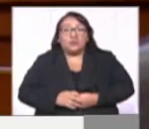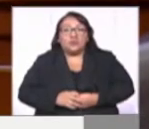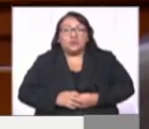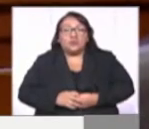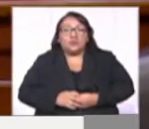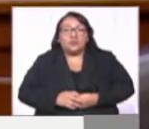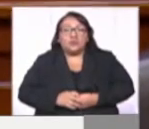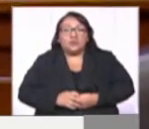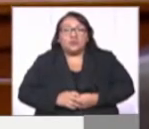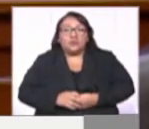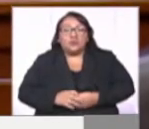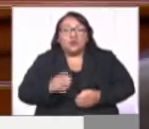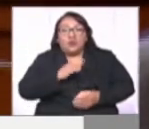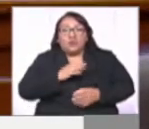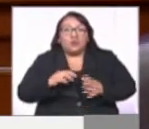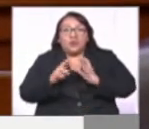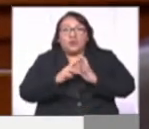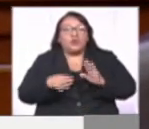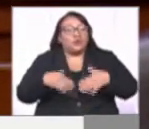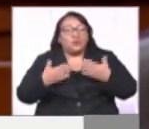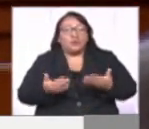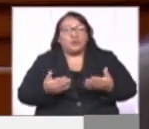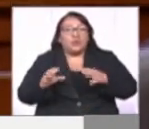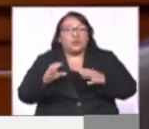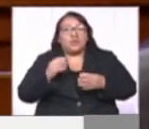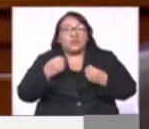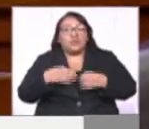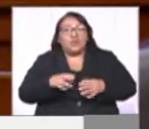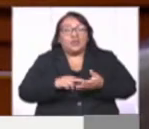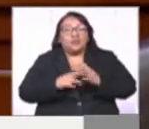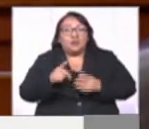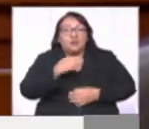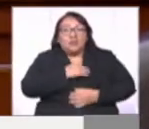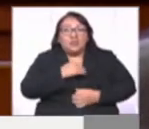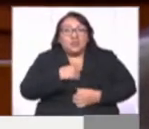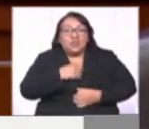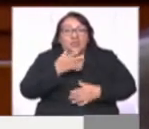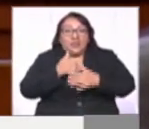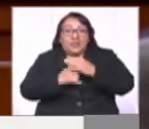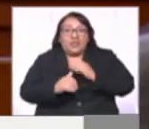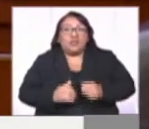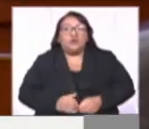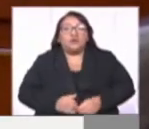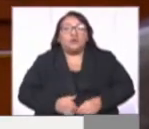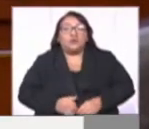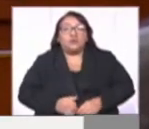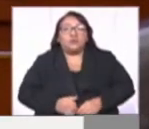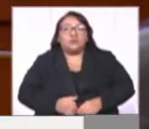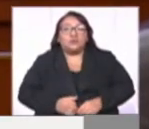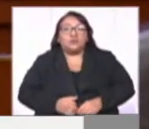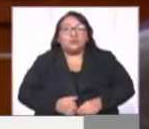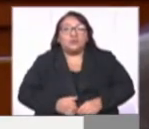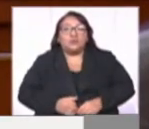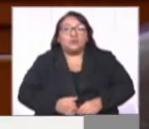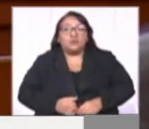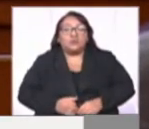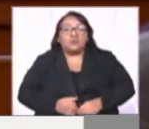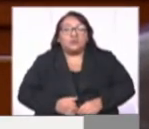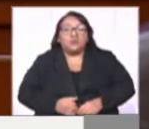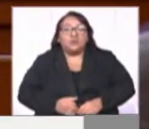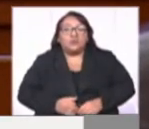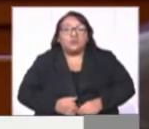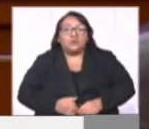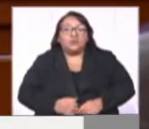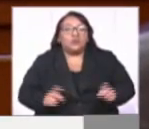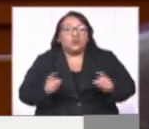gobierno regional no va a ser posible, ya que el Ministerio del Interior no le da carta abierta